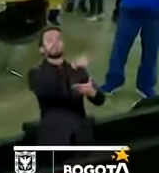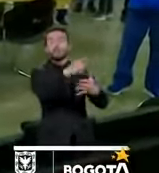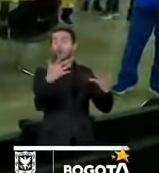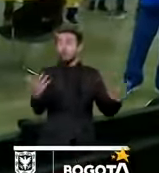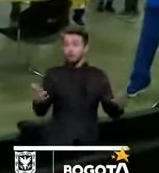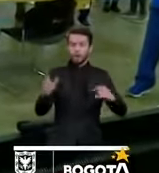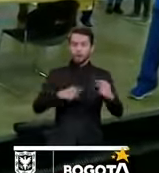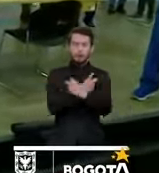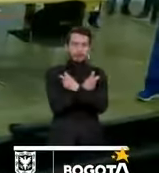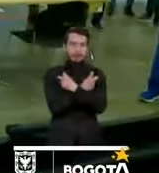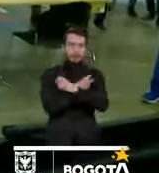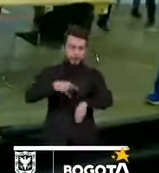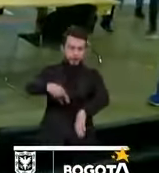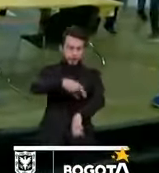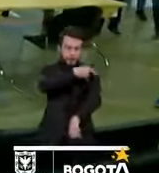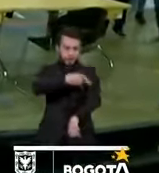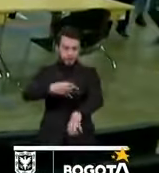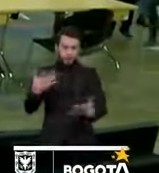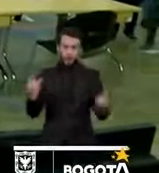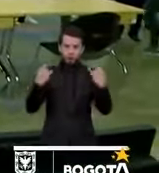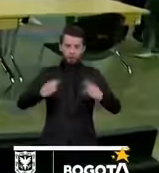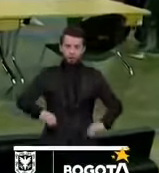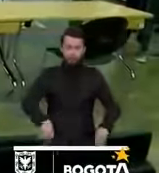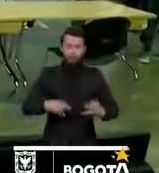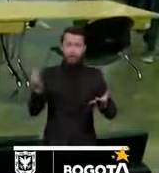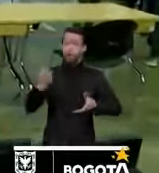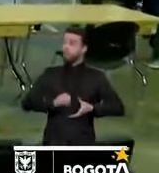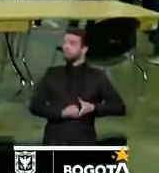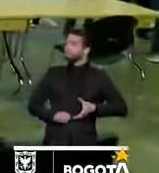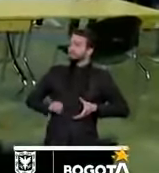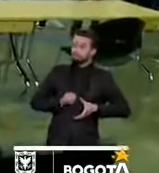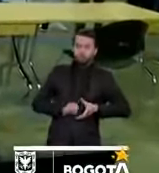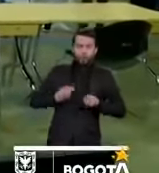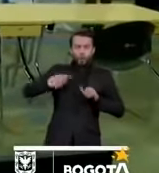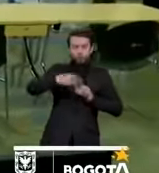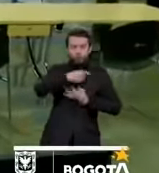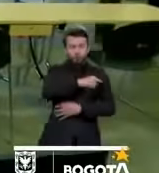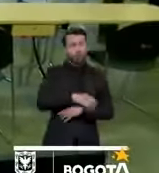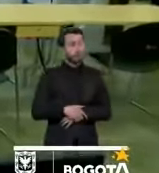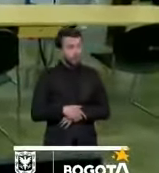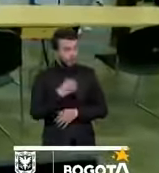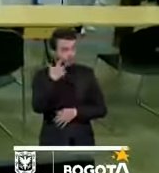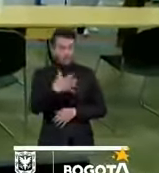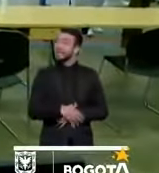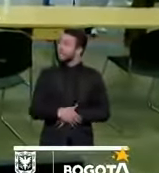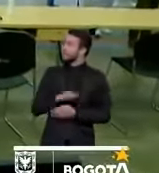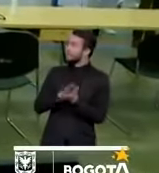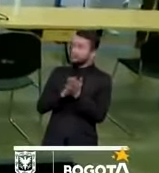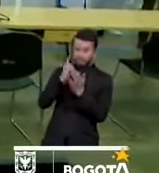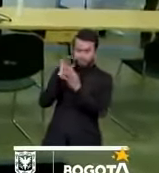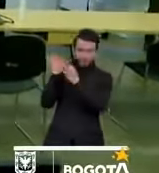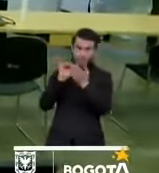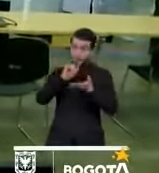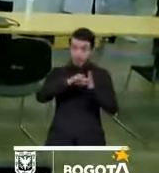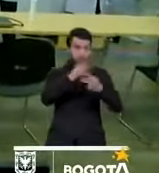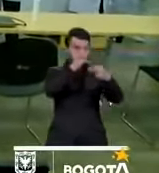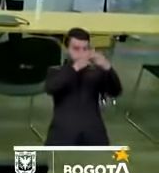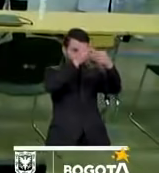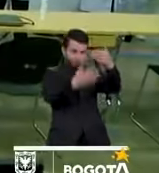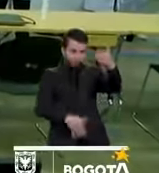ecografías, todo lo que tenga pues la paciente que se le haya hecho. Extraordinario. Es la misma paciente, ¿no? Entonces